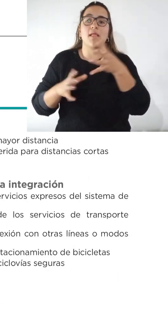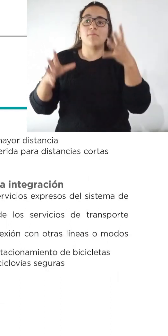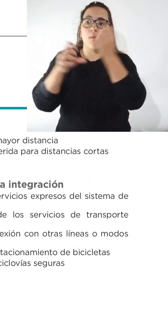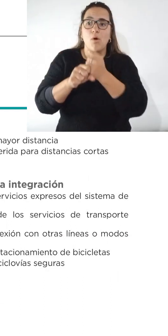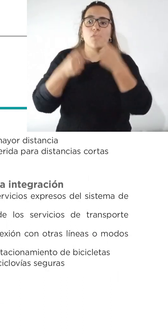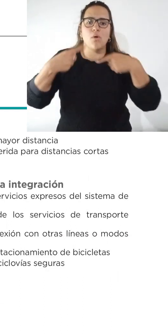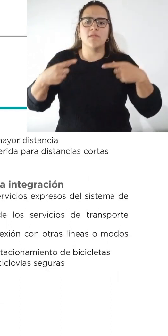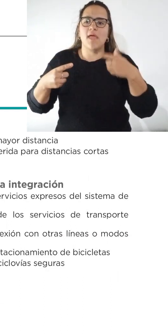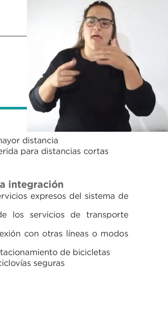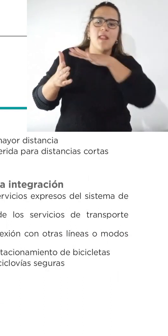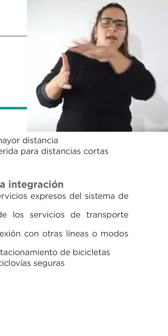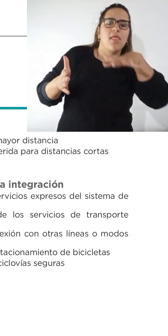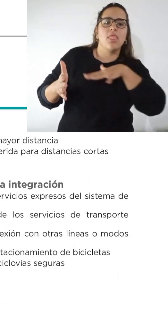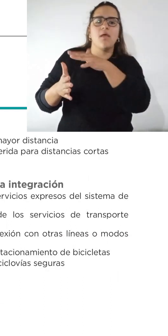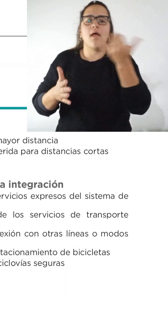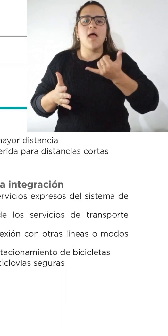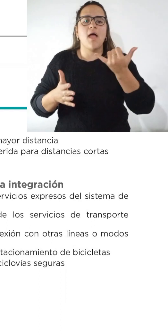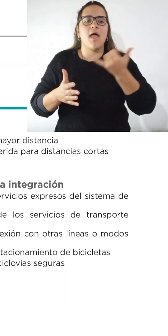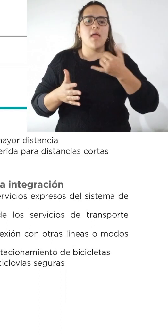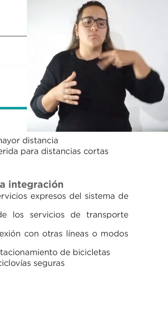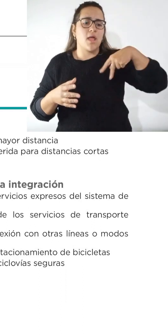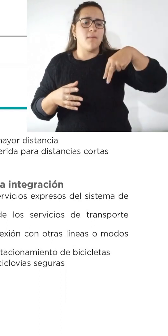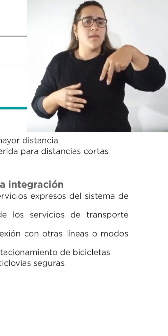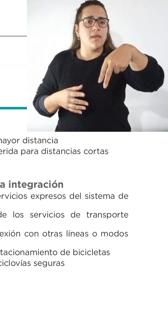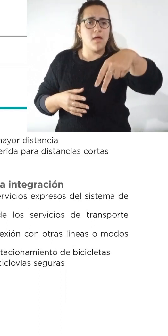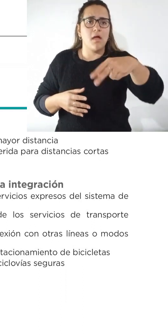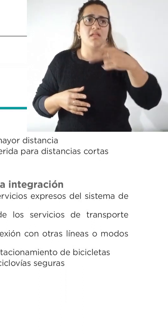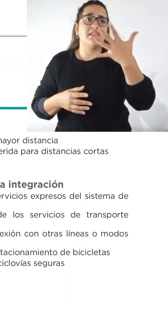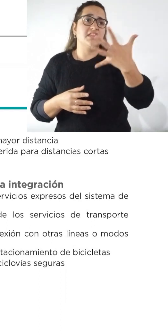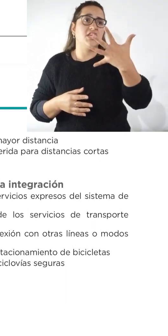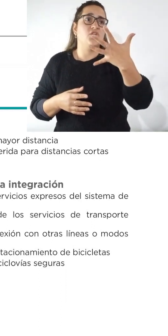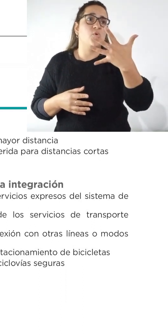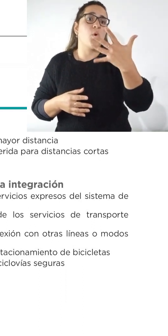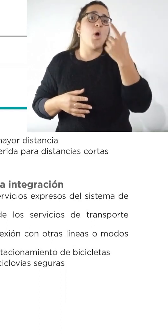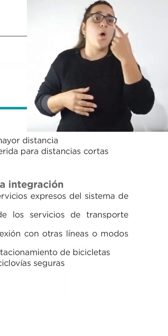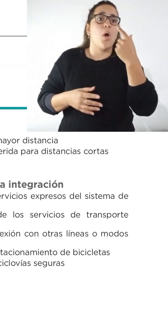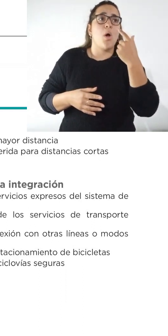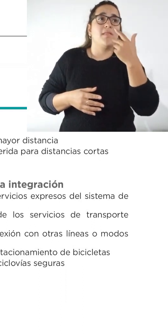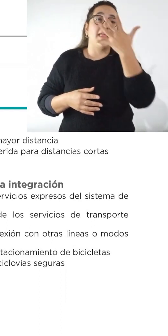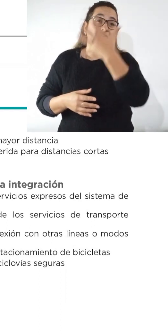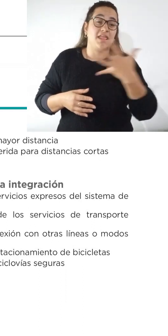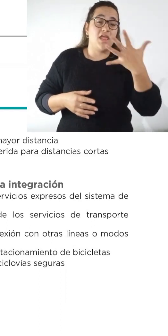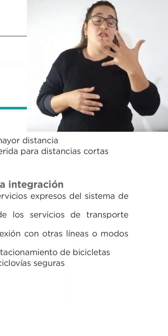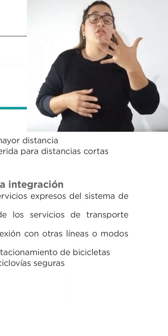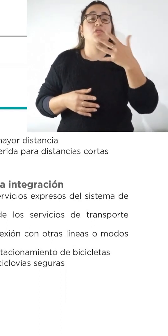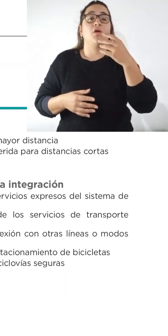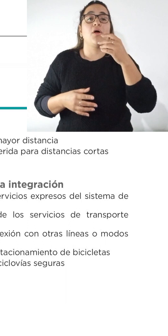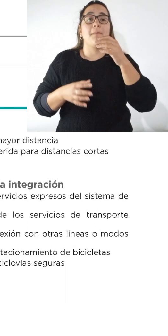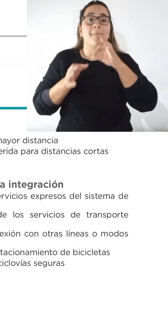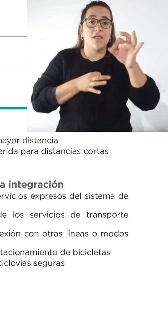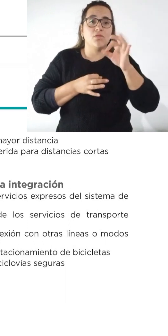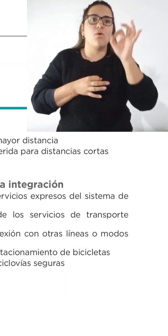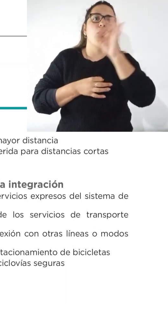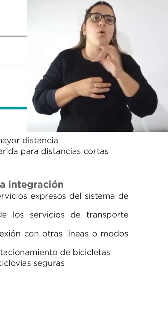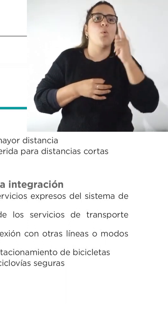de las estaciones de transporte público generalmente tenemos un área de caminata que puede ser de 5 de 500 metros